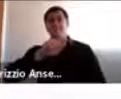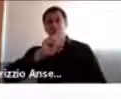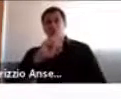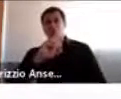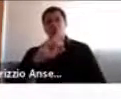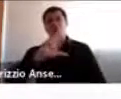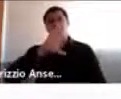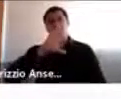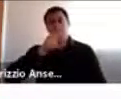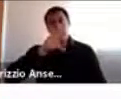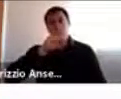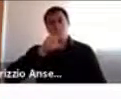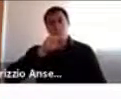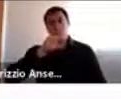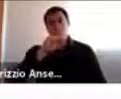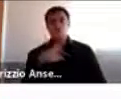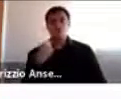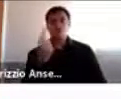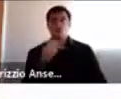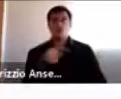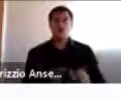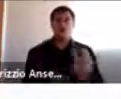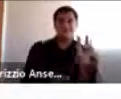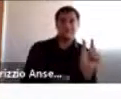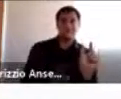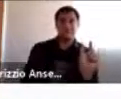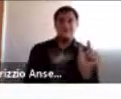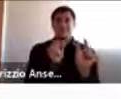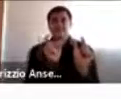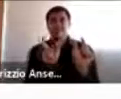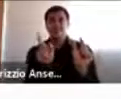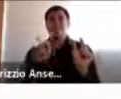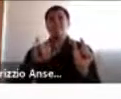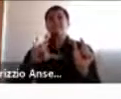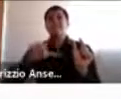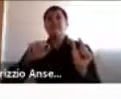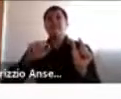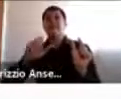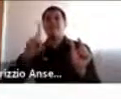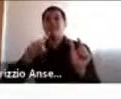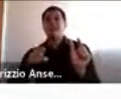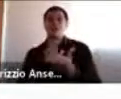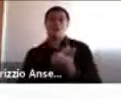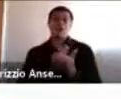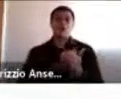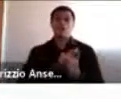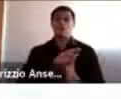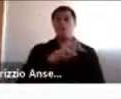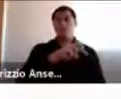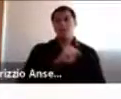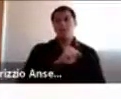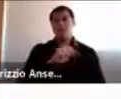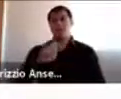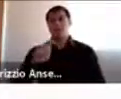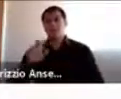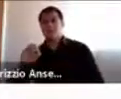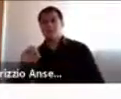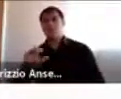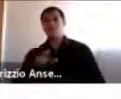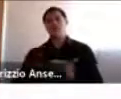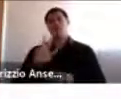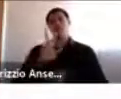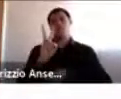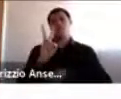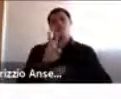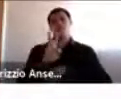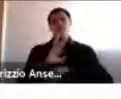pues la pudiéramos segmentar en sílabas ¿verdad? Y recuerdo también en el preescolar cuando la profesora nos enseñaba y con el